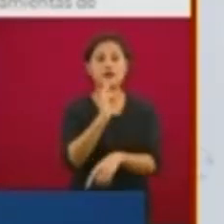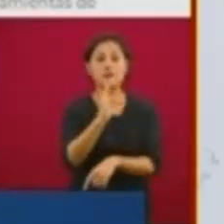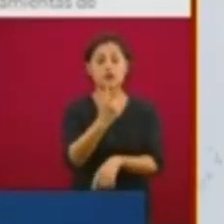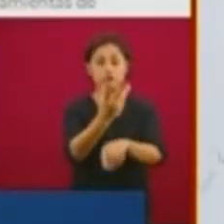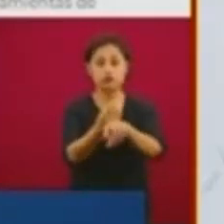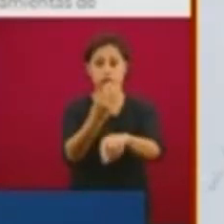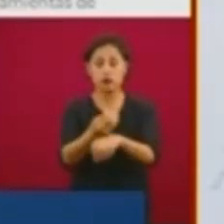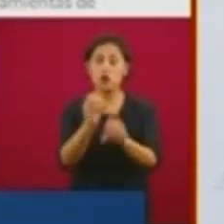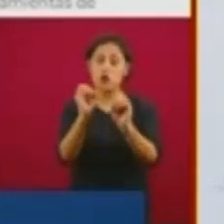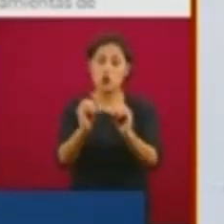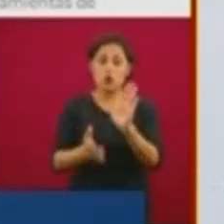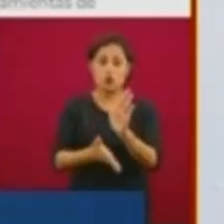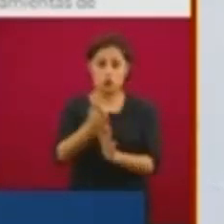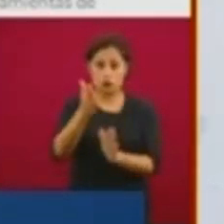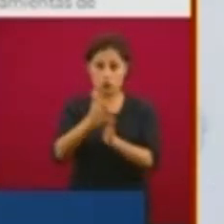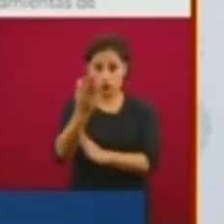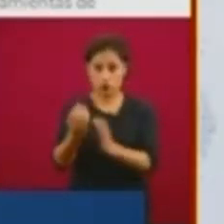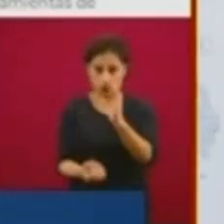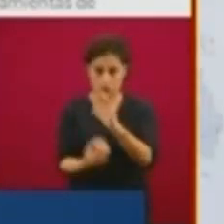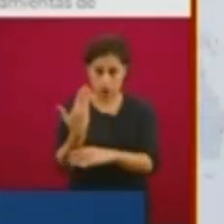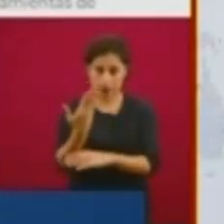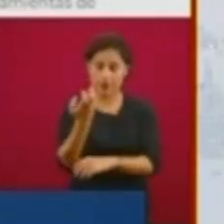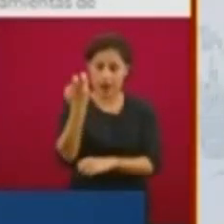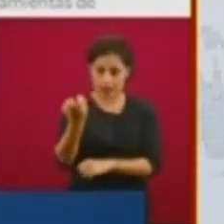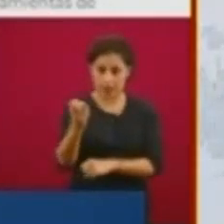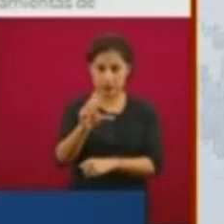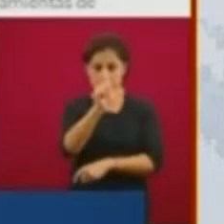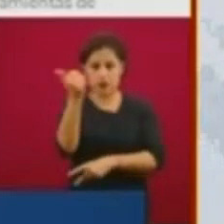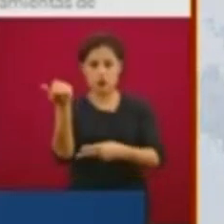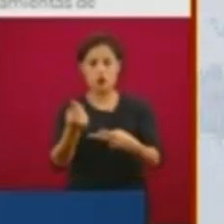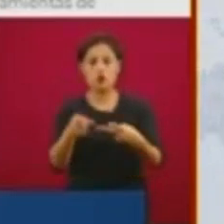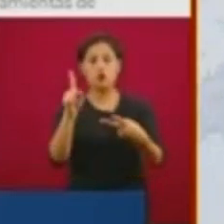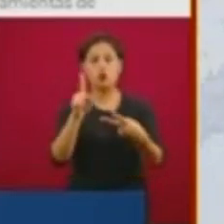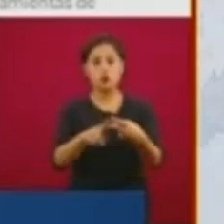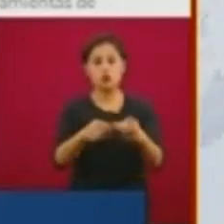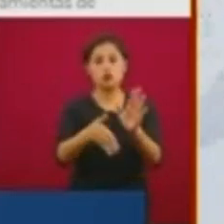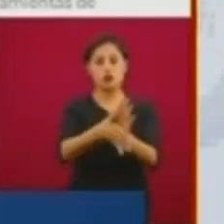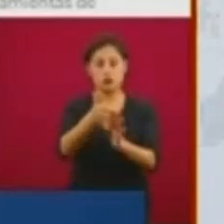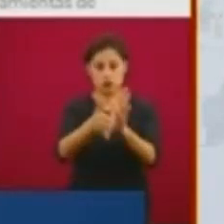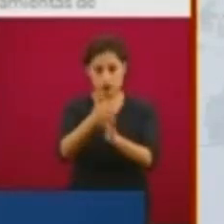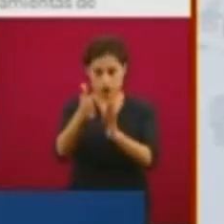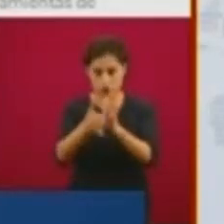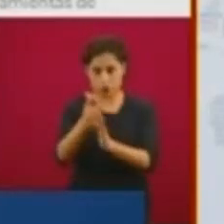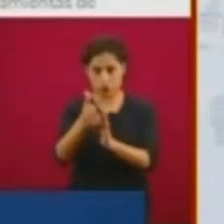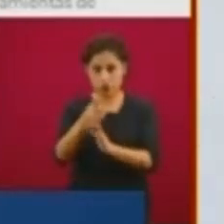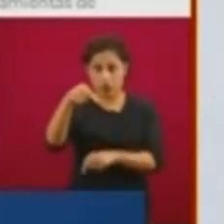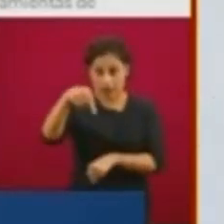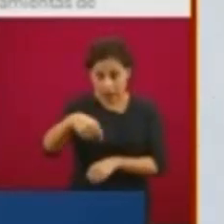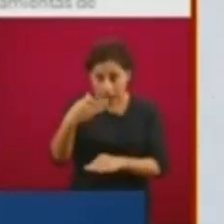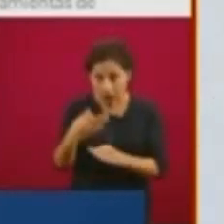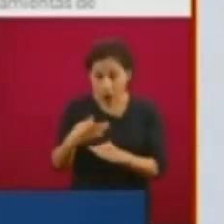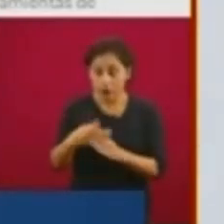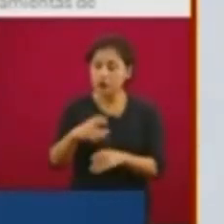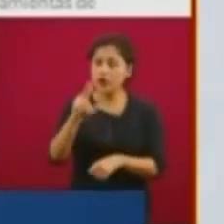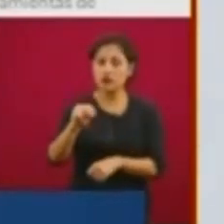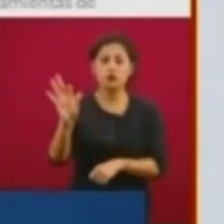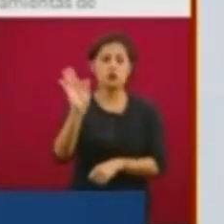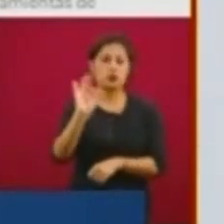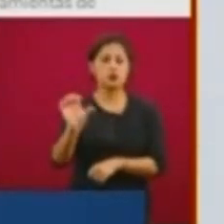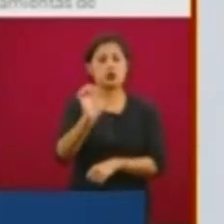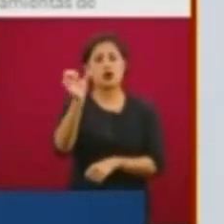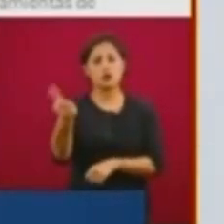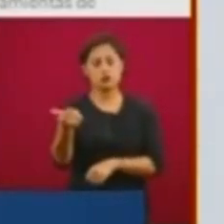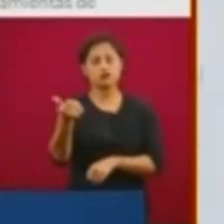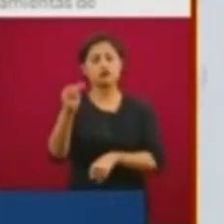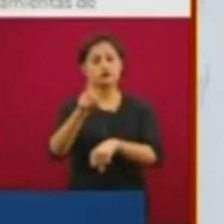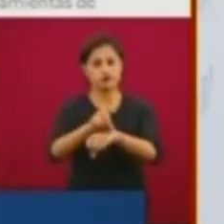es, digamos, instinto. Lo importante es que, digamos, hay un consenso, porque al final de cuentas, tanto la comunidad como las autoridades locales son quienes